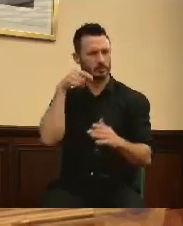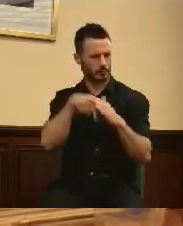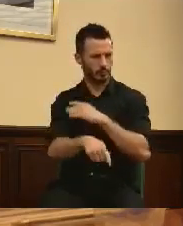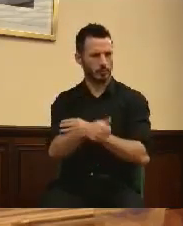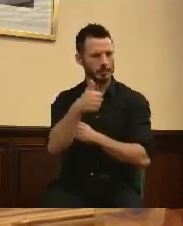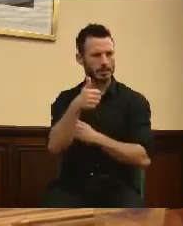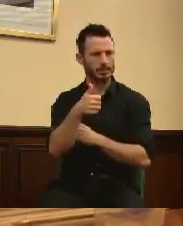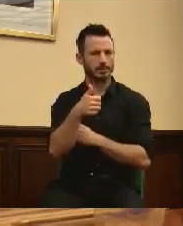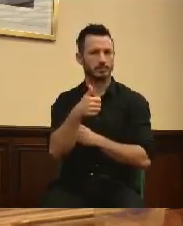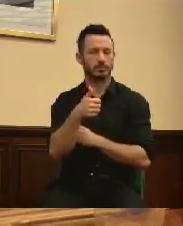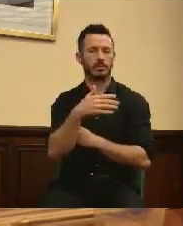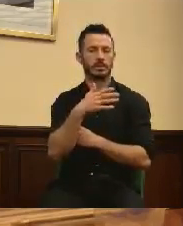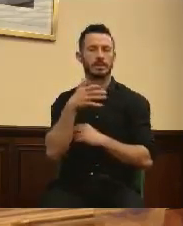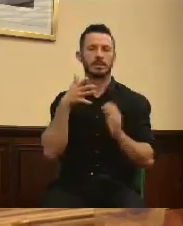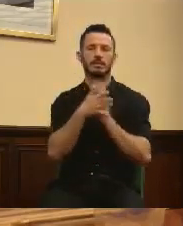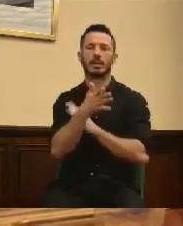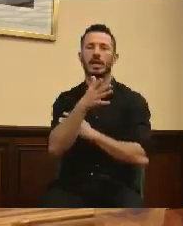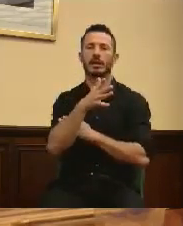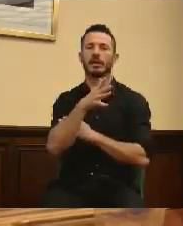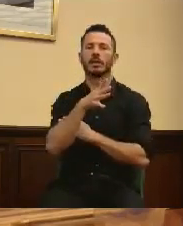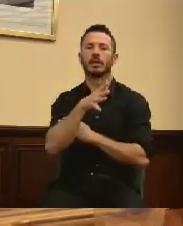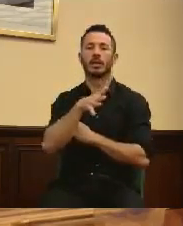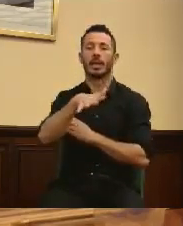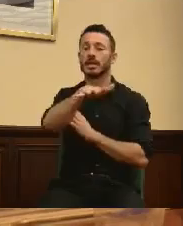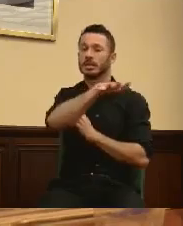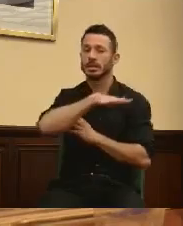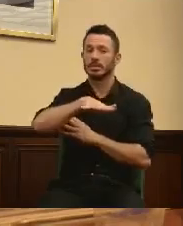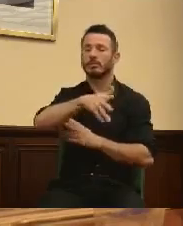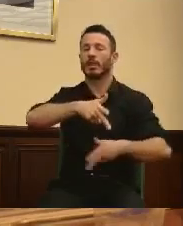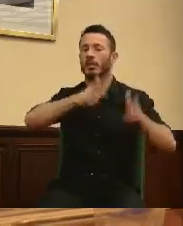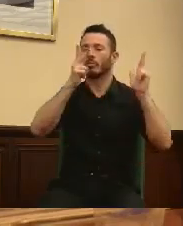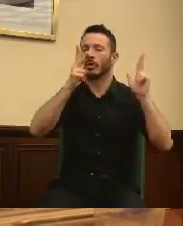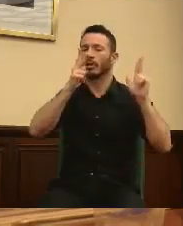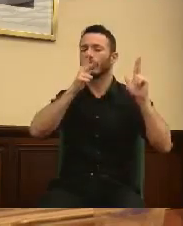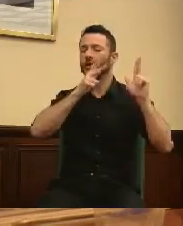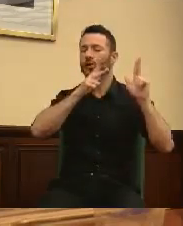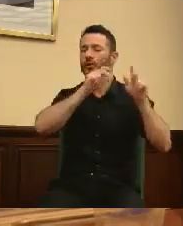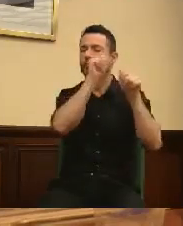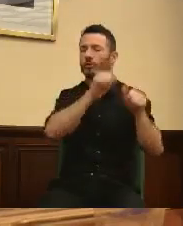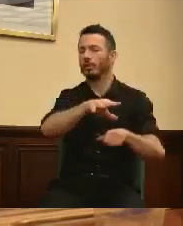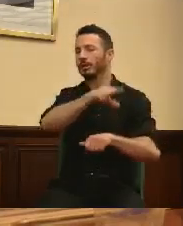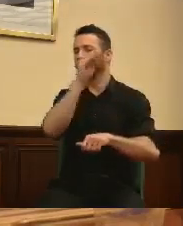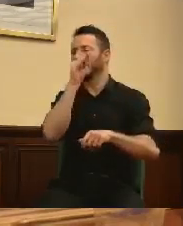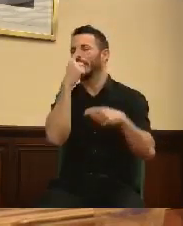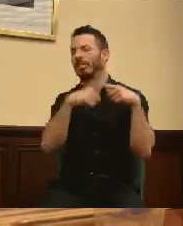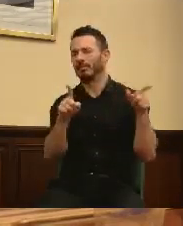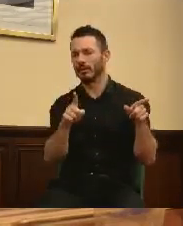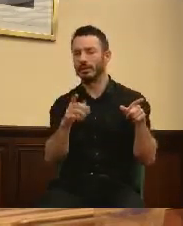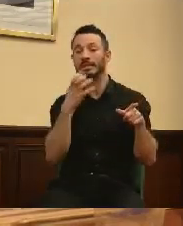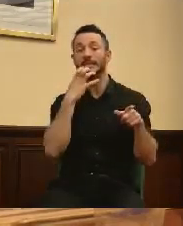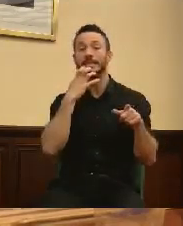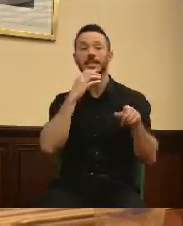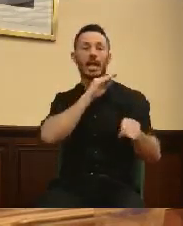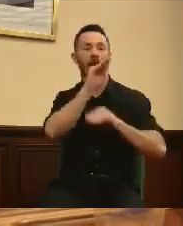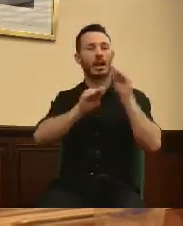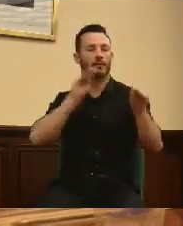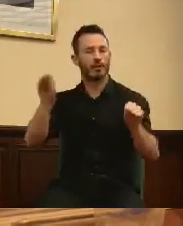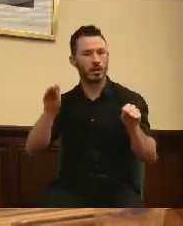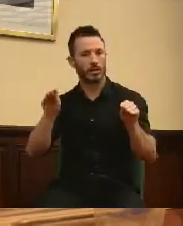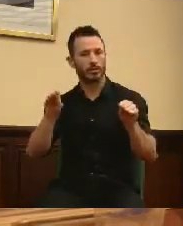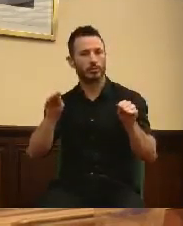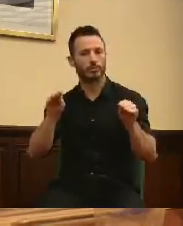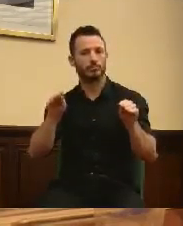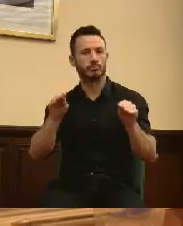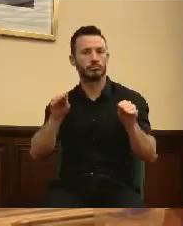diciendo que queremos otra forma de entender el espacio democrático. La importancia de la celebración de un referéndum no es tanto el resultado del